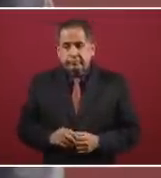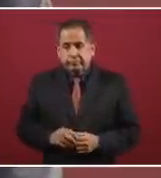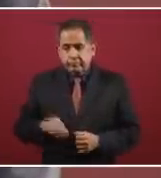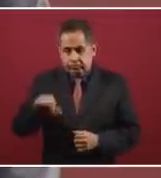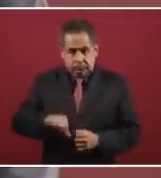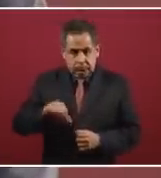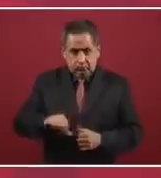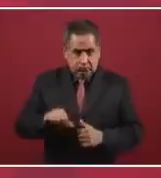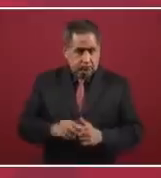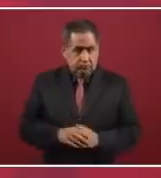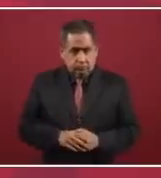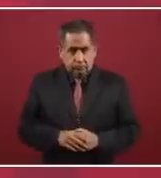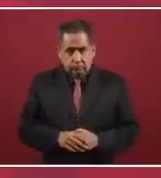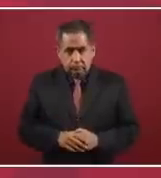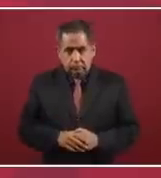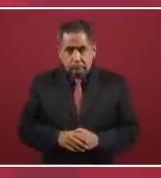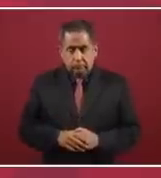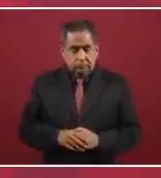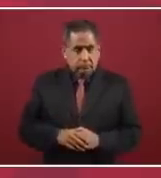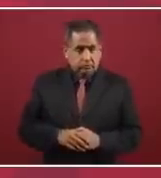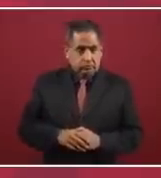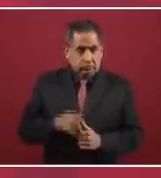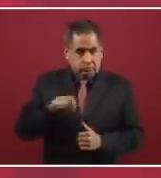hoy están